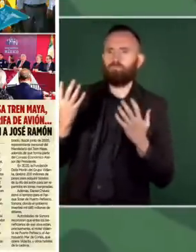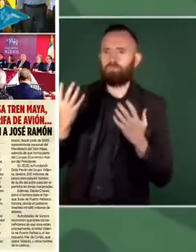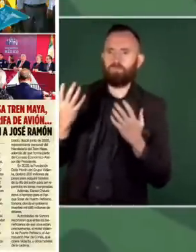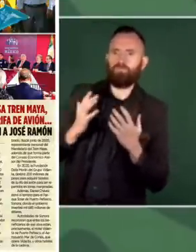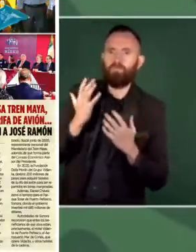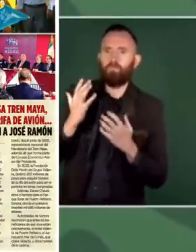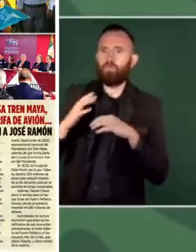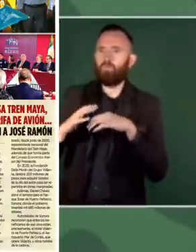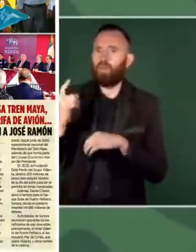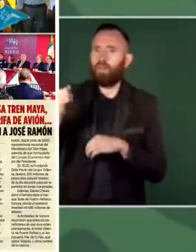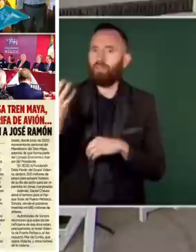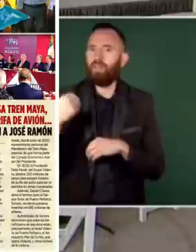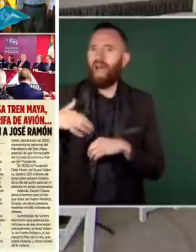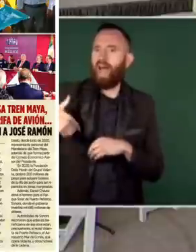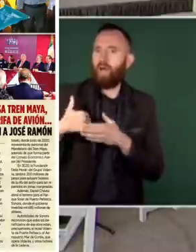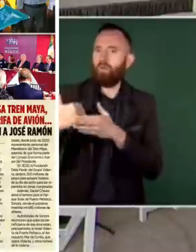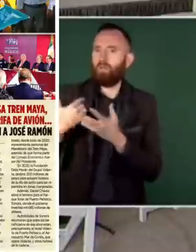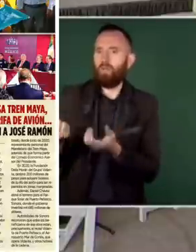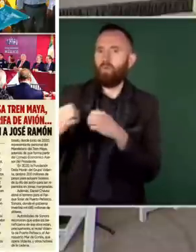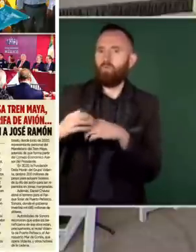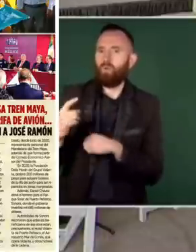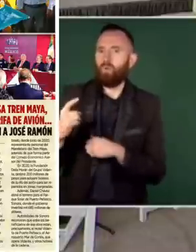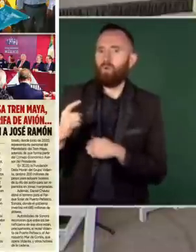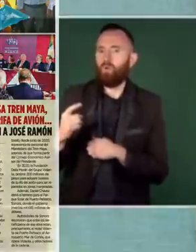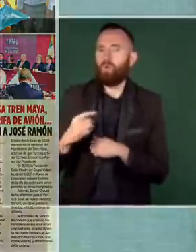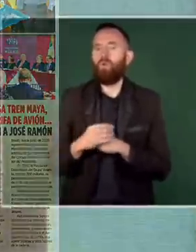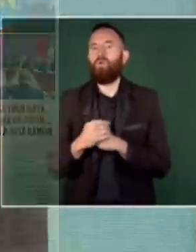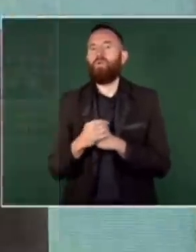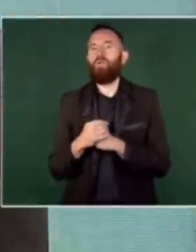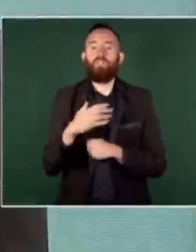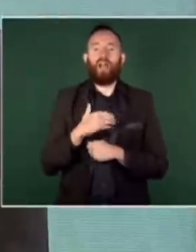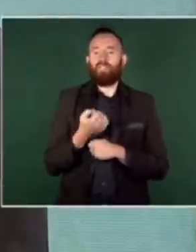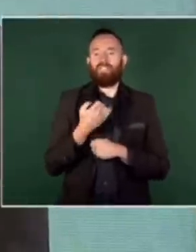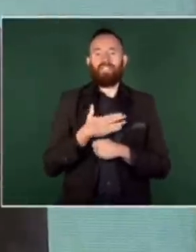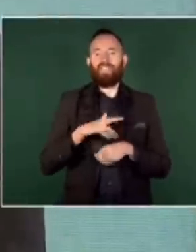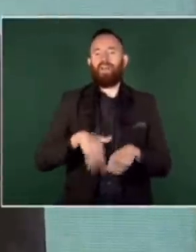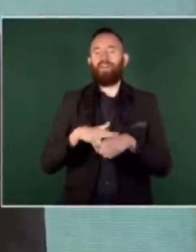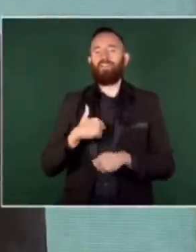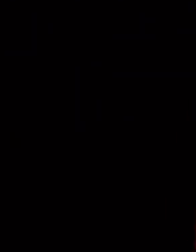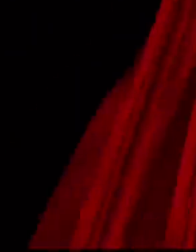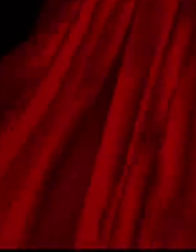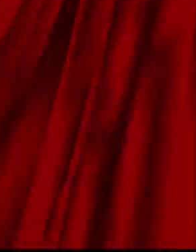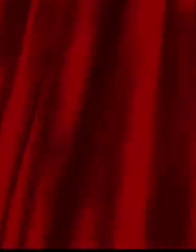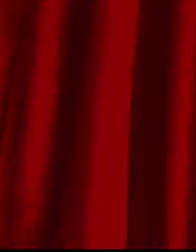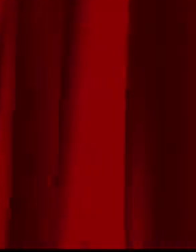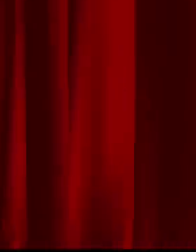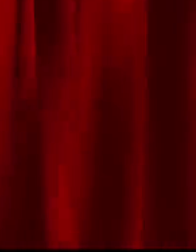pero ¿cómo me haces esto si te estoy salvando la vida? Es que esa es mi naturaleza. Hay muchos que son así.